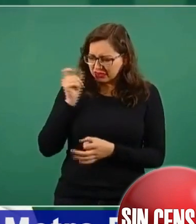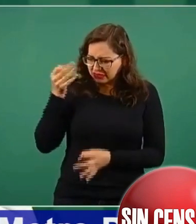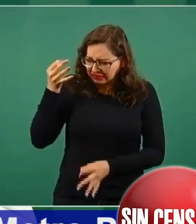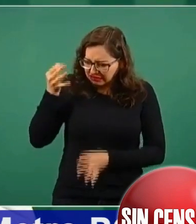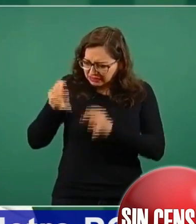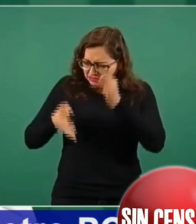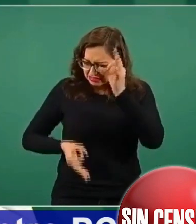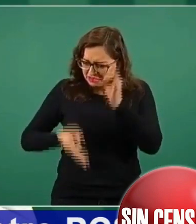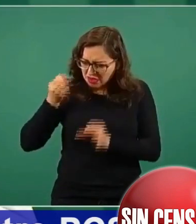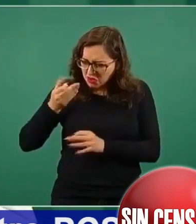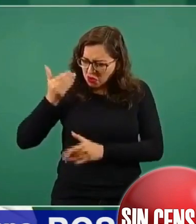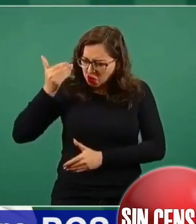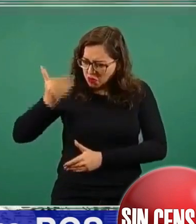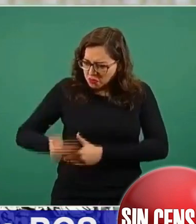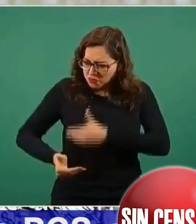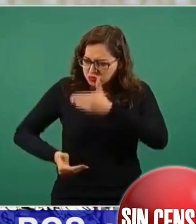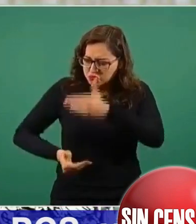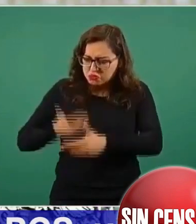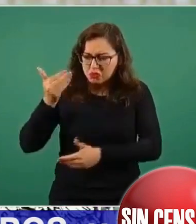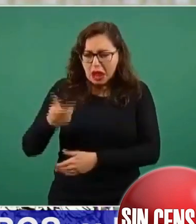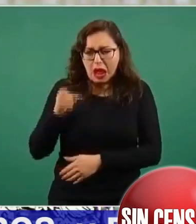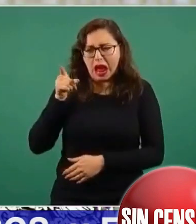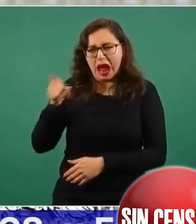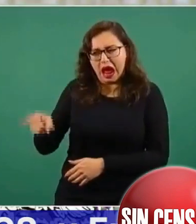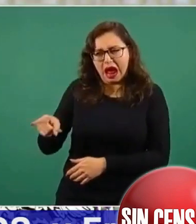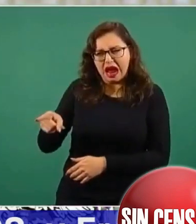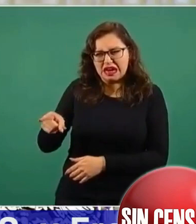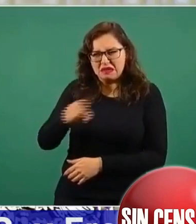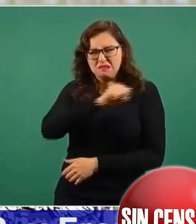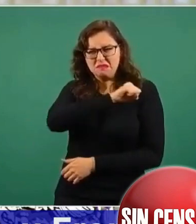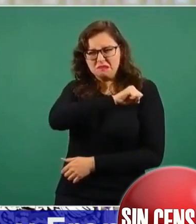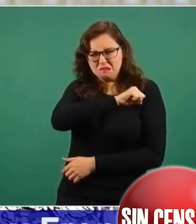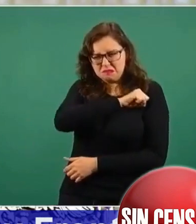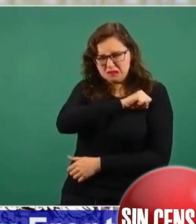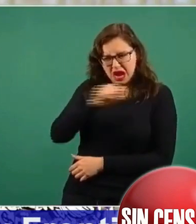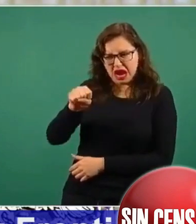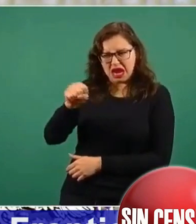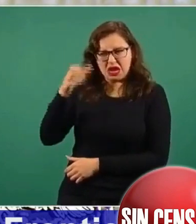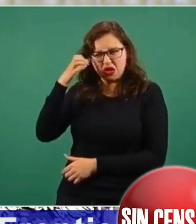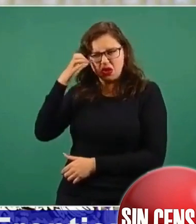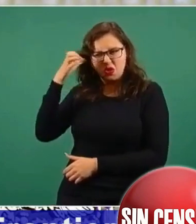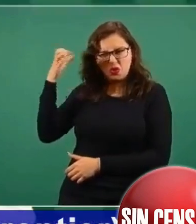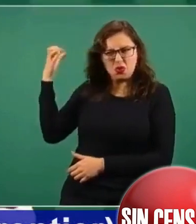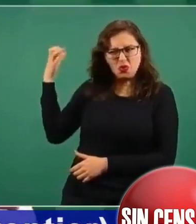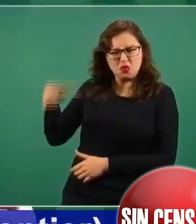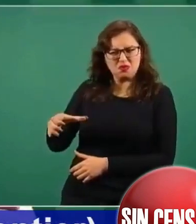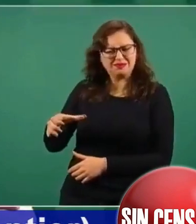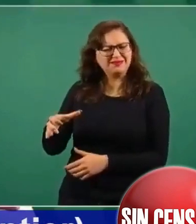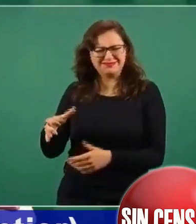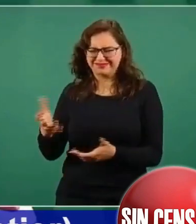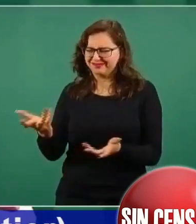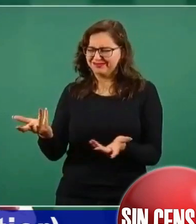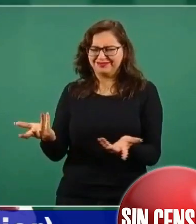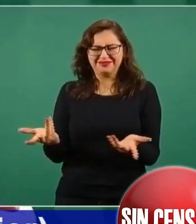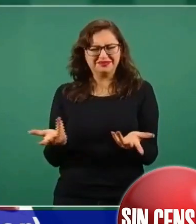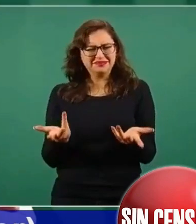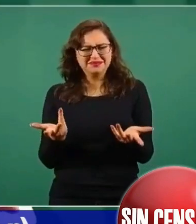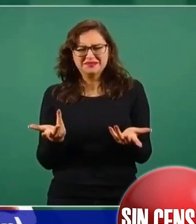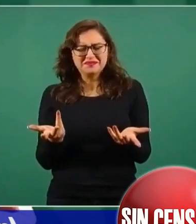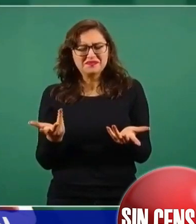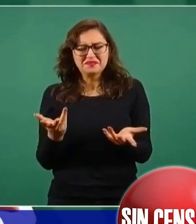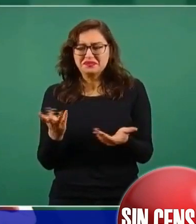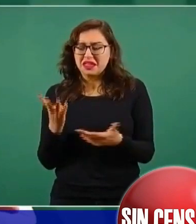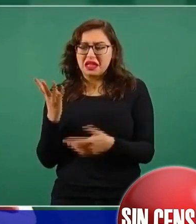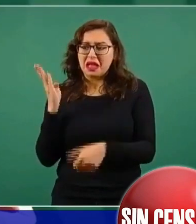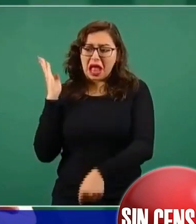criminalizarla. independientemente que la puedan o no privar